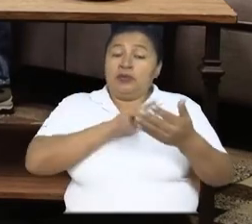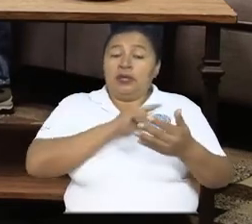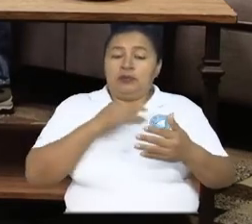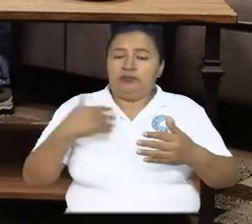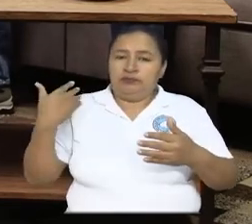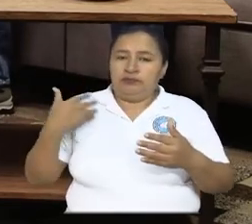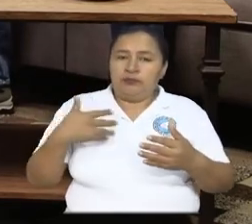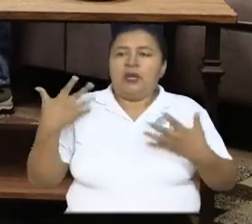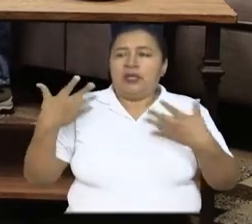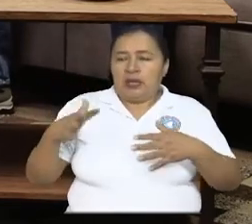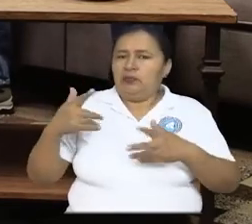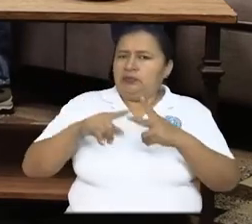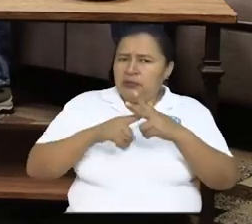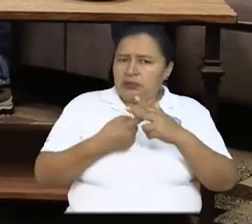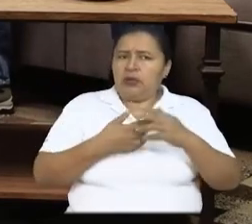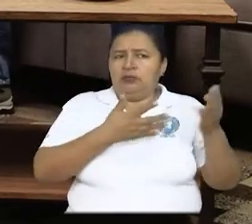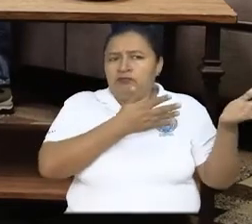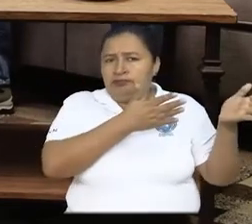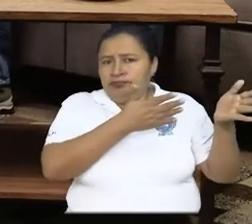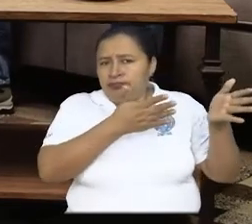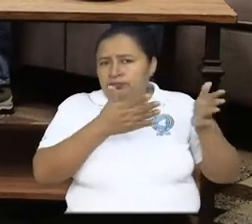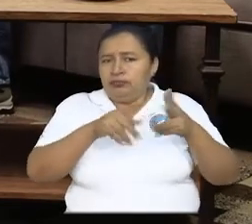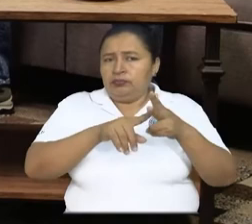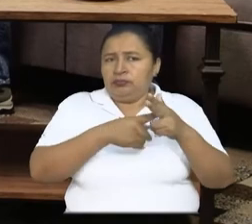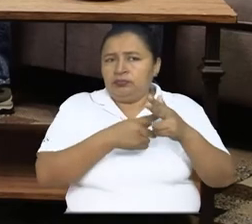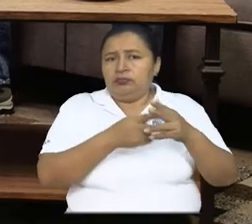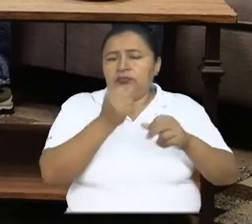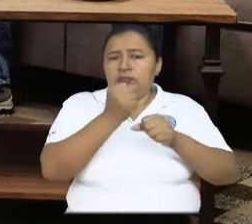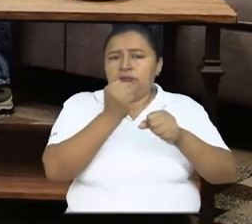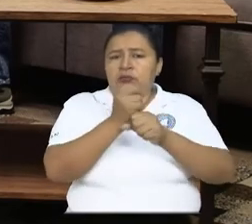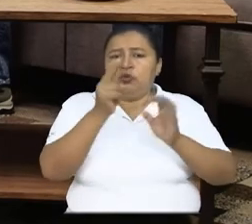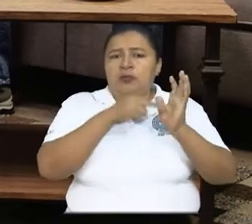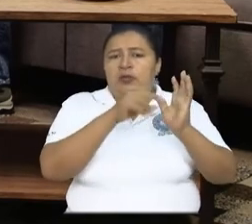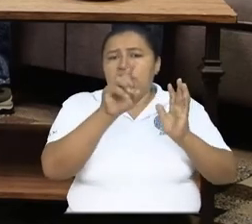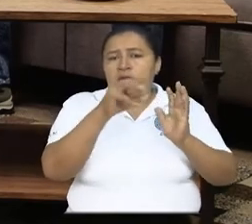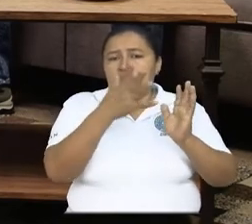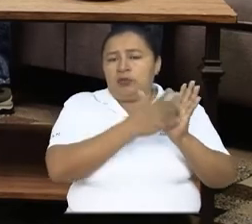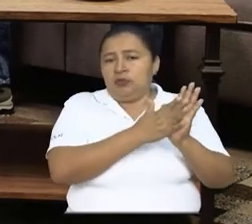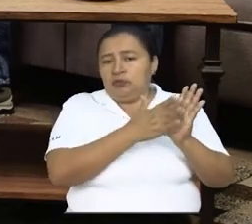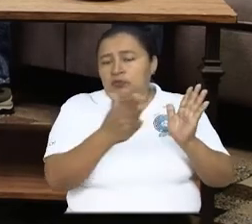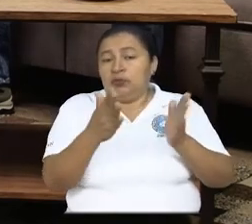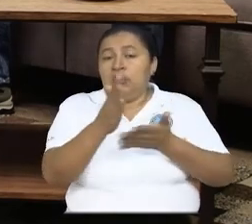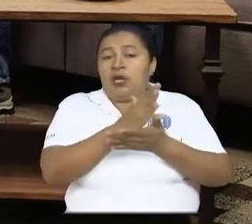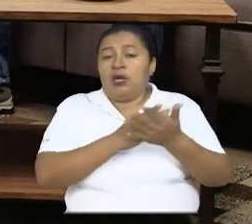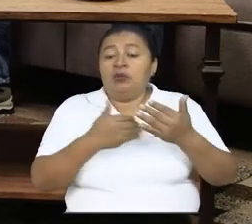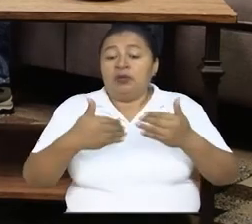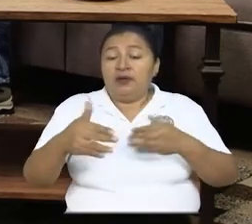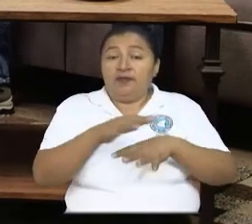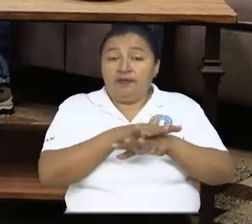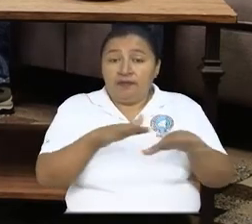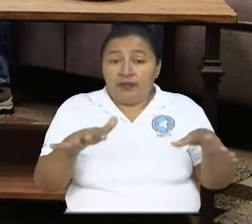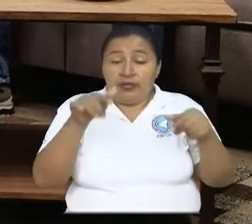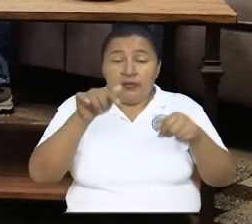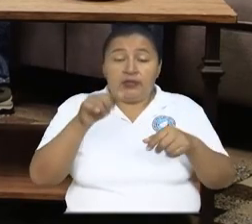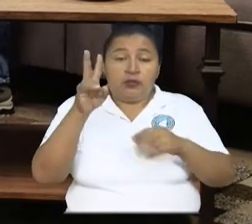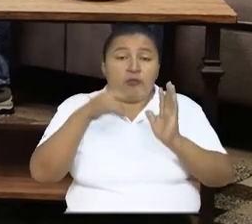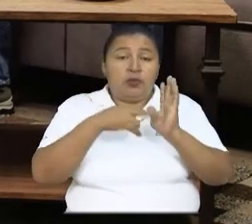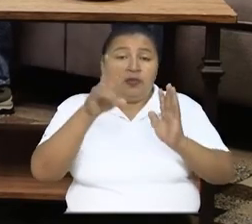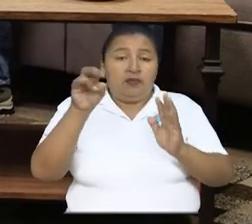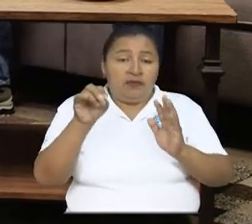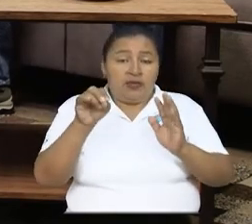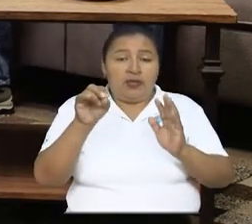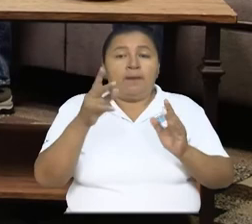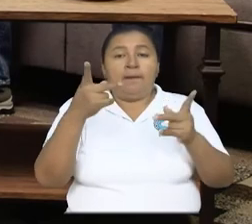arrastre que significa de arrastre que se empezaron el 2019 algunas se van a terminar en el 2020